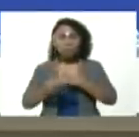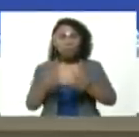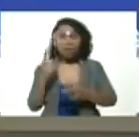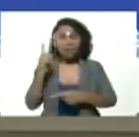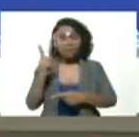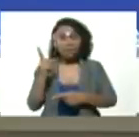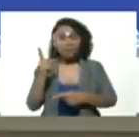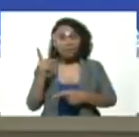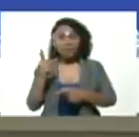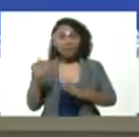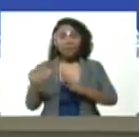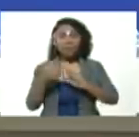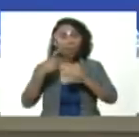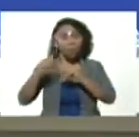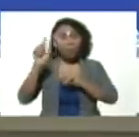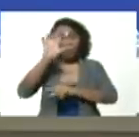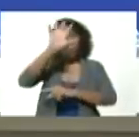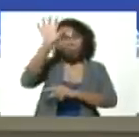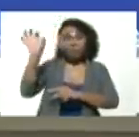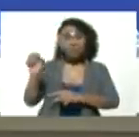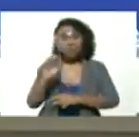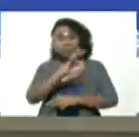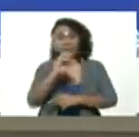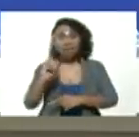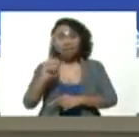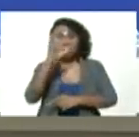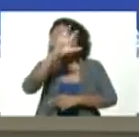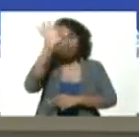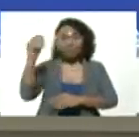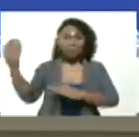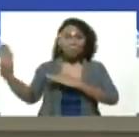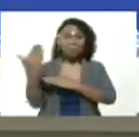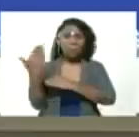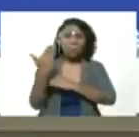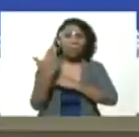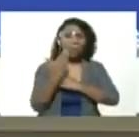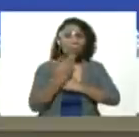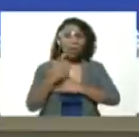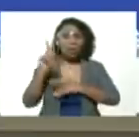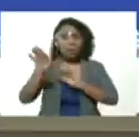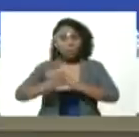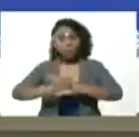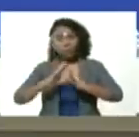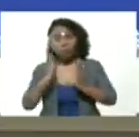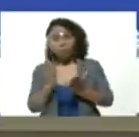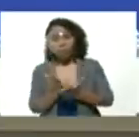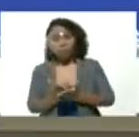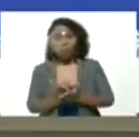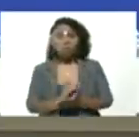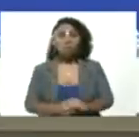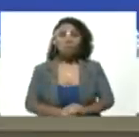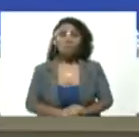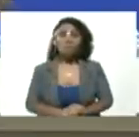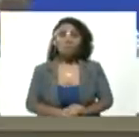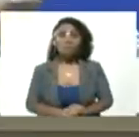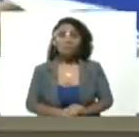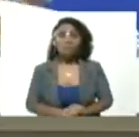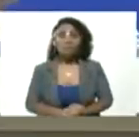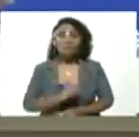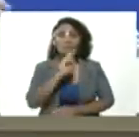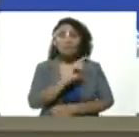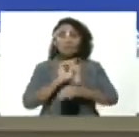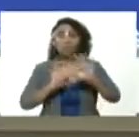con otros países, una 30ena de países sancionados ilícitamente en el mundo. Bueno, 192